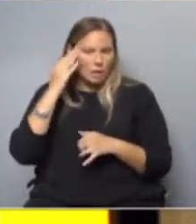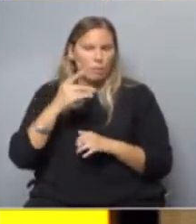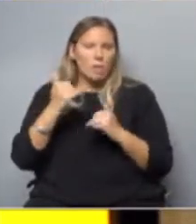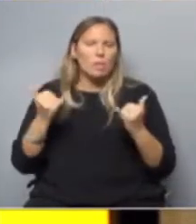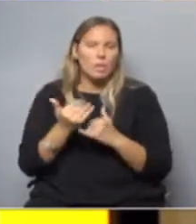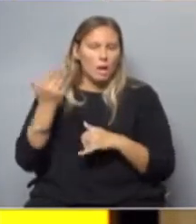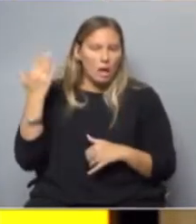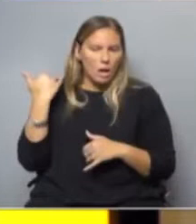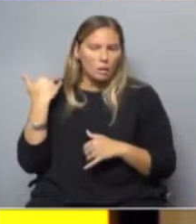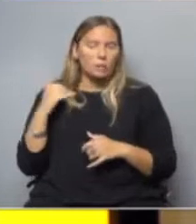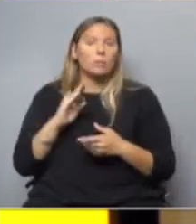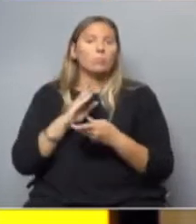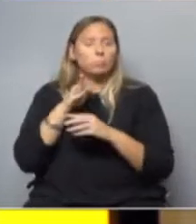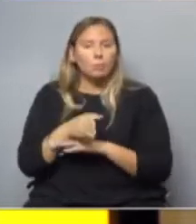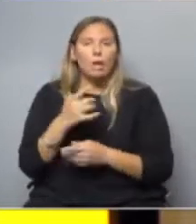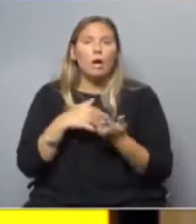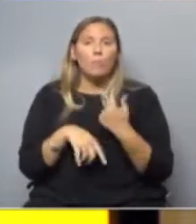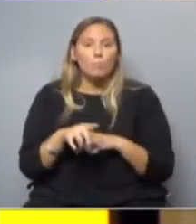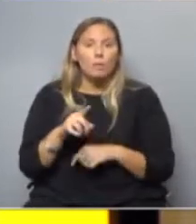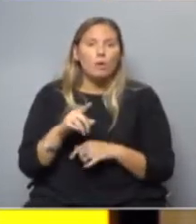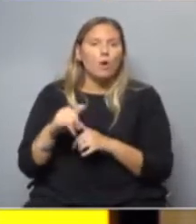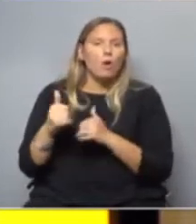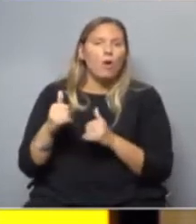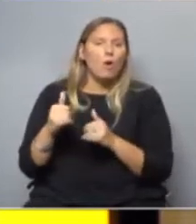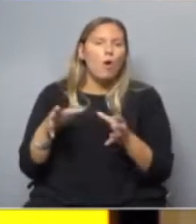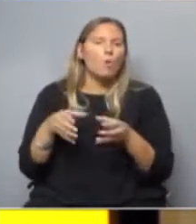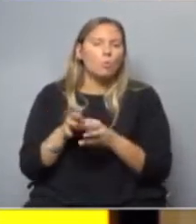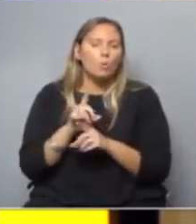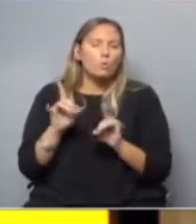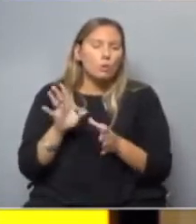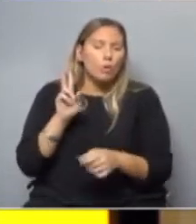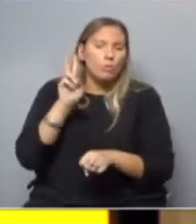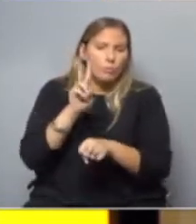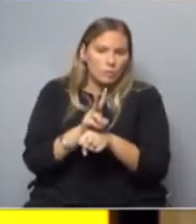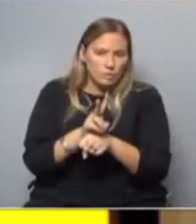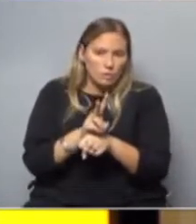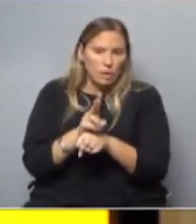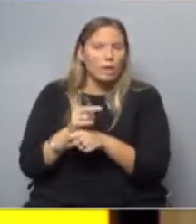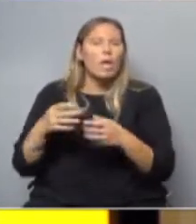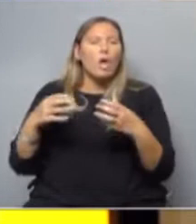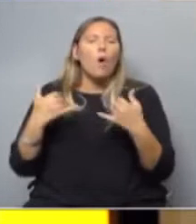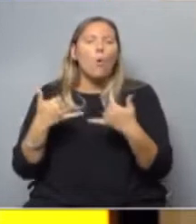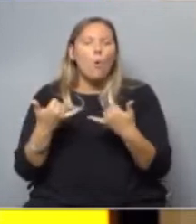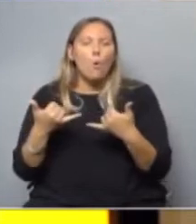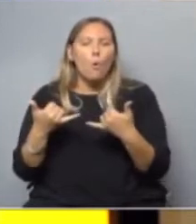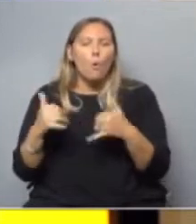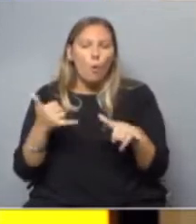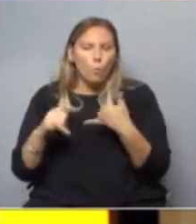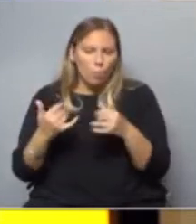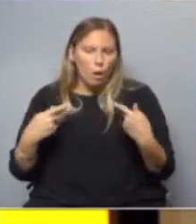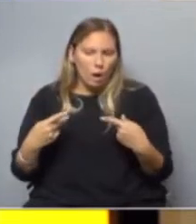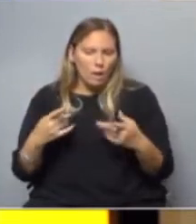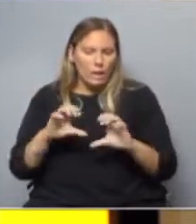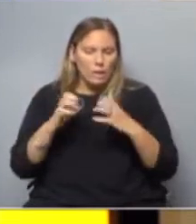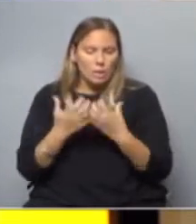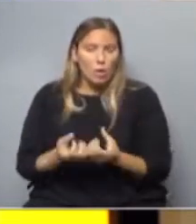cuantos días está clasificado, pero la Celeste no solo va a visitar y a correr detrás de la pelota en estadios sumamente